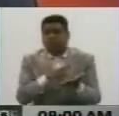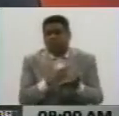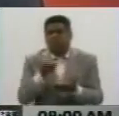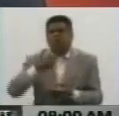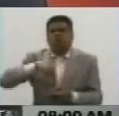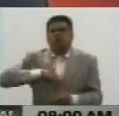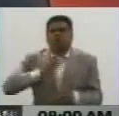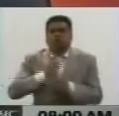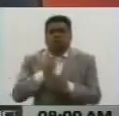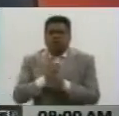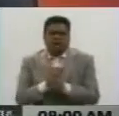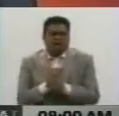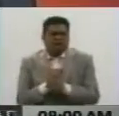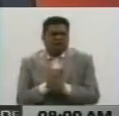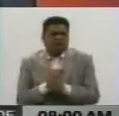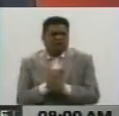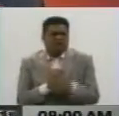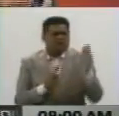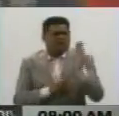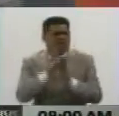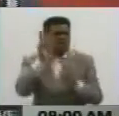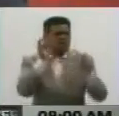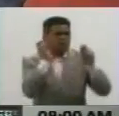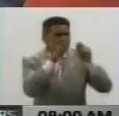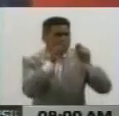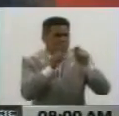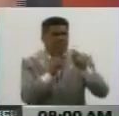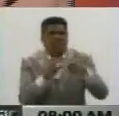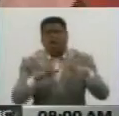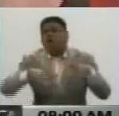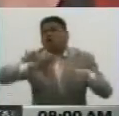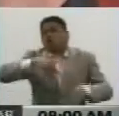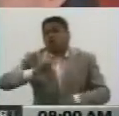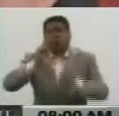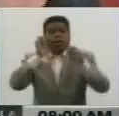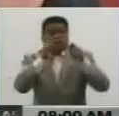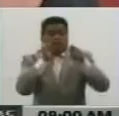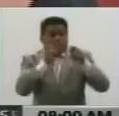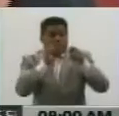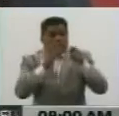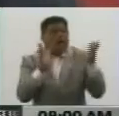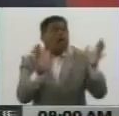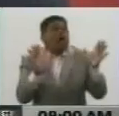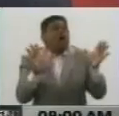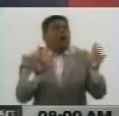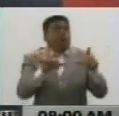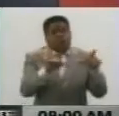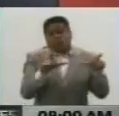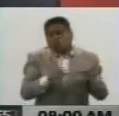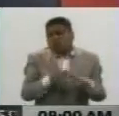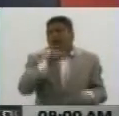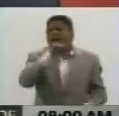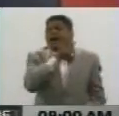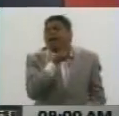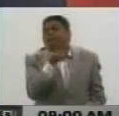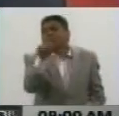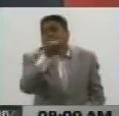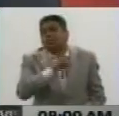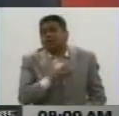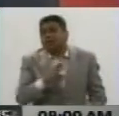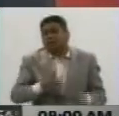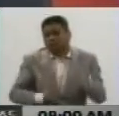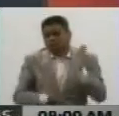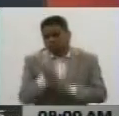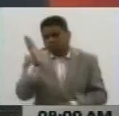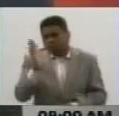el Ministerio de Minas, de Desarrollo Minero Ecológico? ¿En dónde está? El Desarrollo Minero Ecológico. Hacia allá vamos, el acceso al gobierno de calle